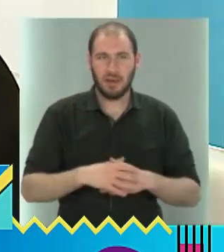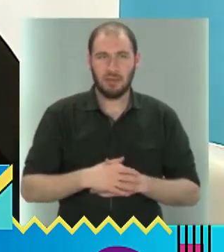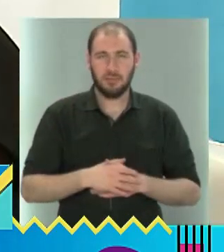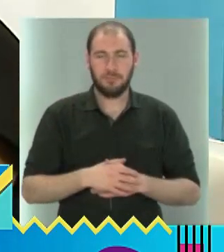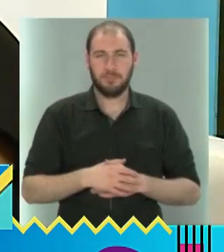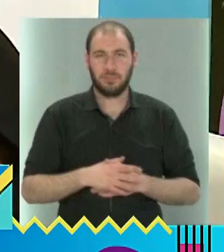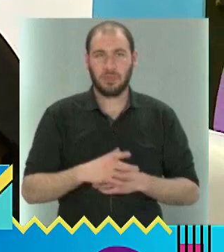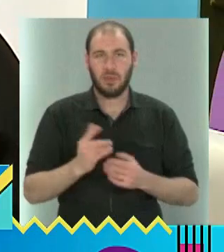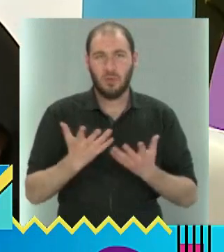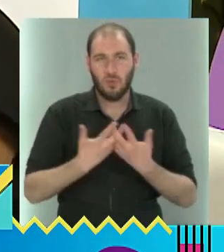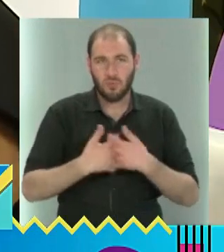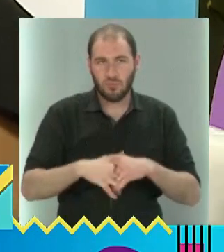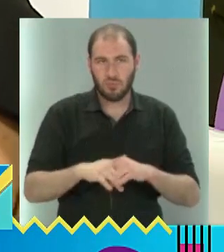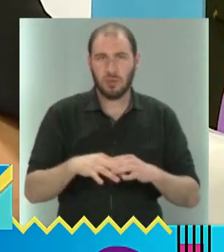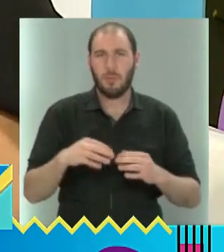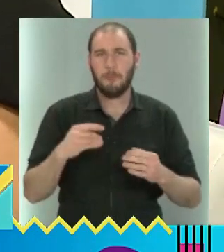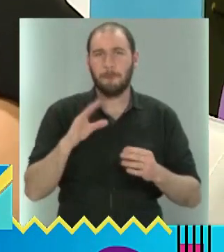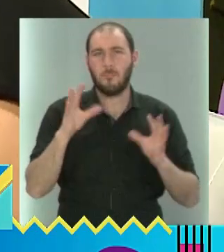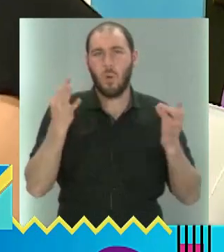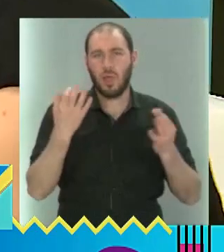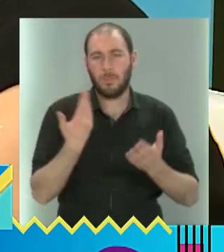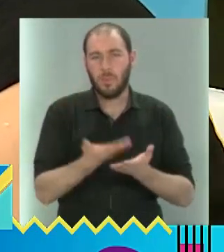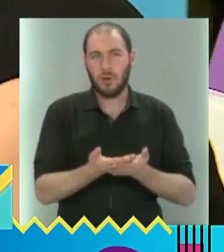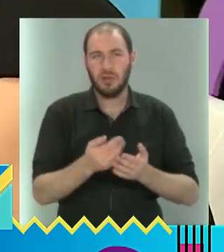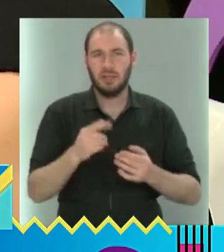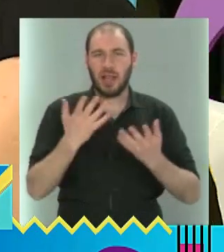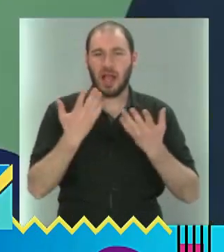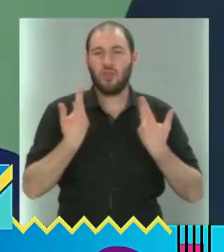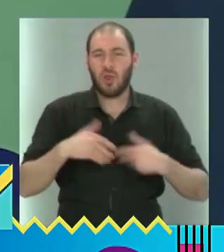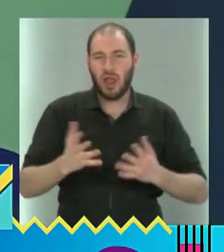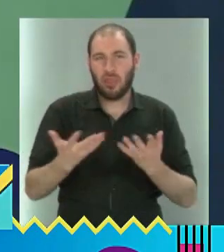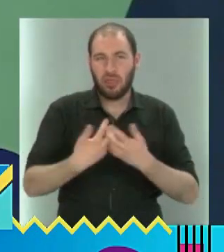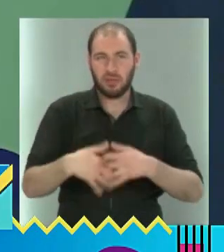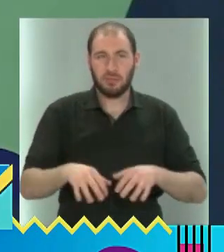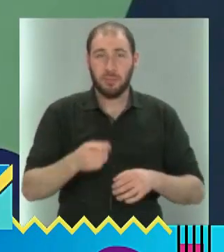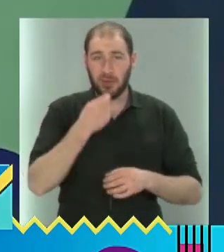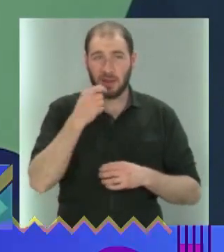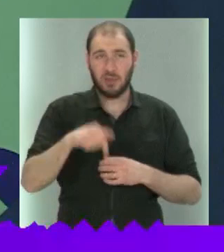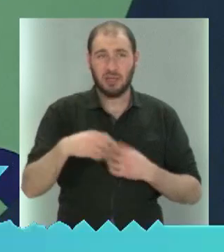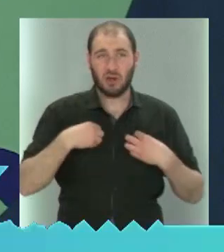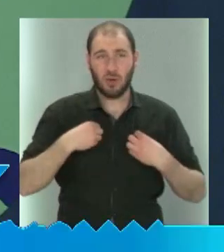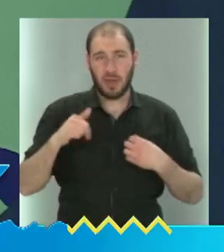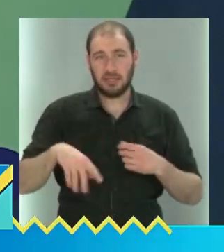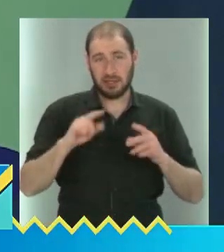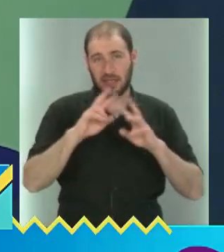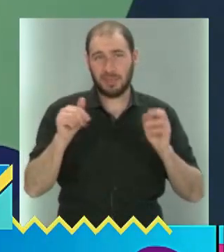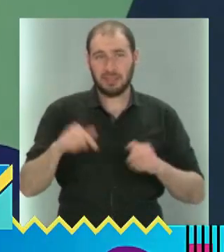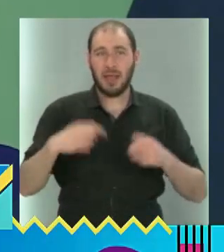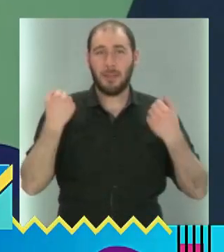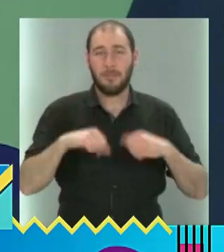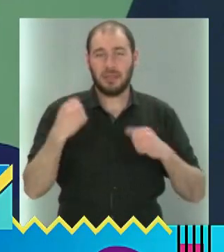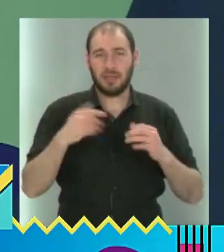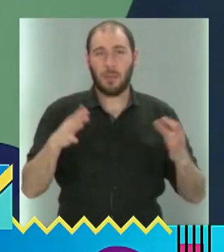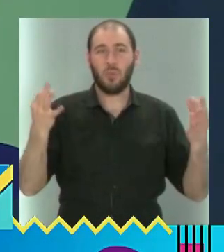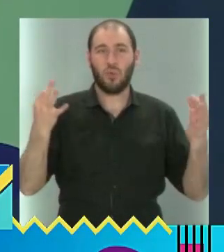puede fundirse, como propone el budismo, con toda la naturaleza. En el caso de este uniforme tiene que ver con eso, con una práctica